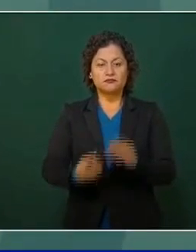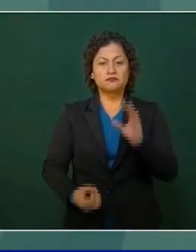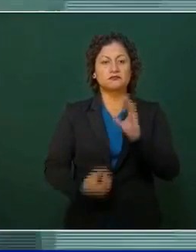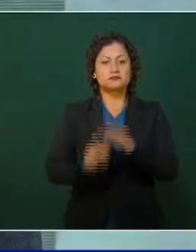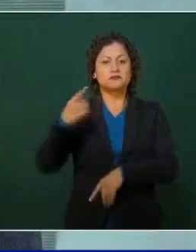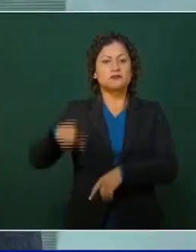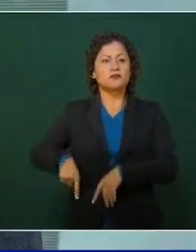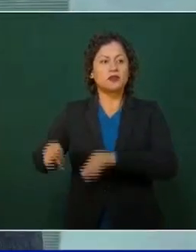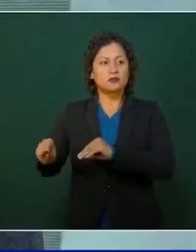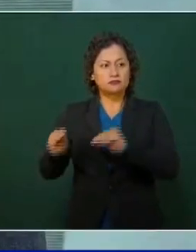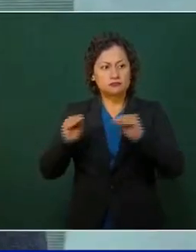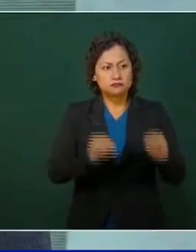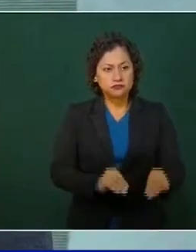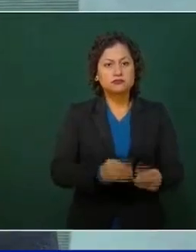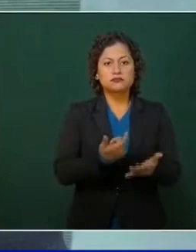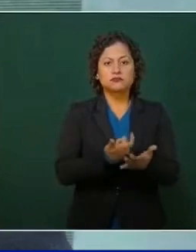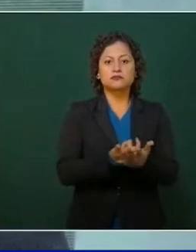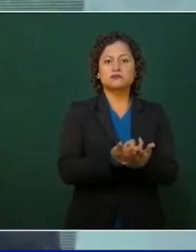70%